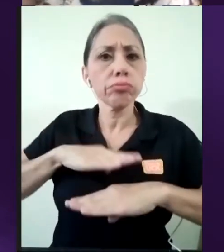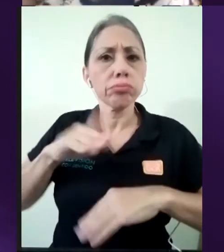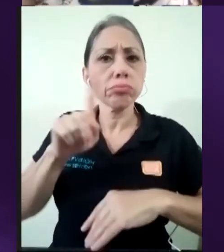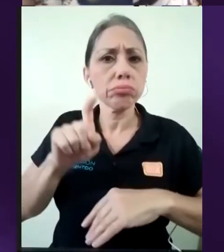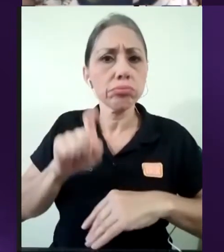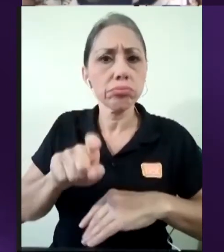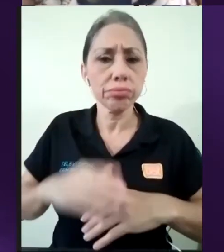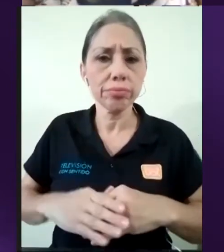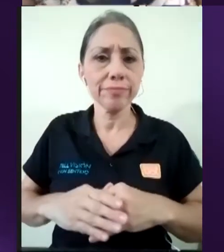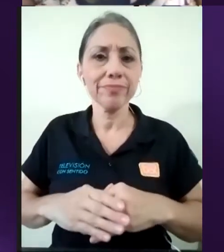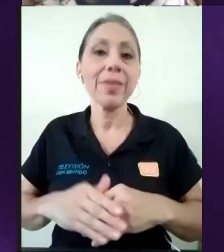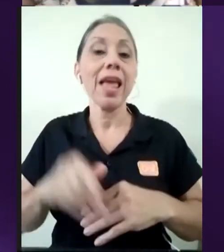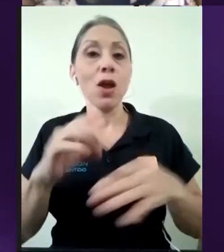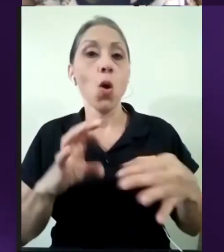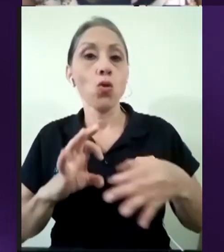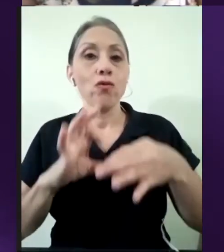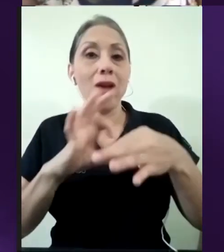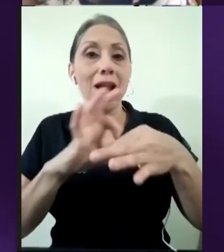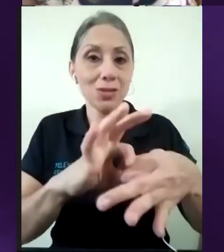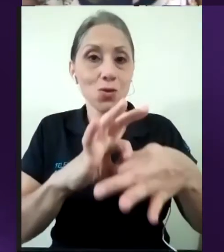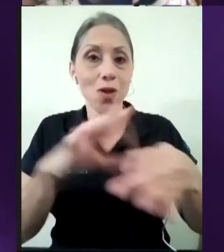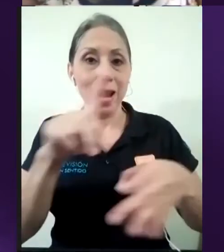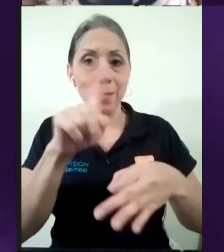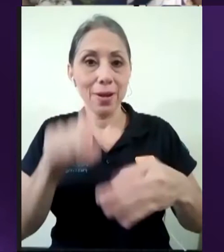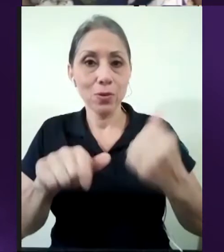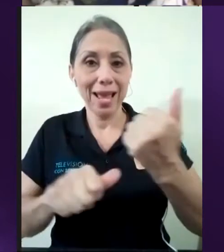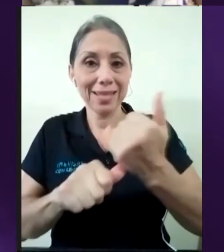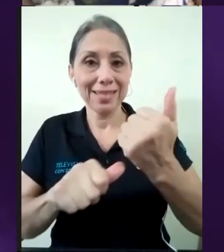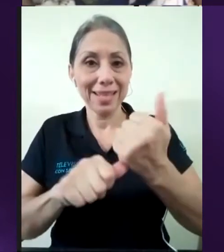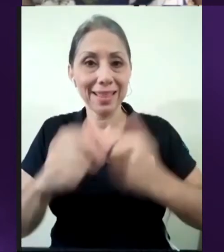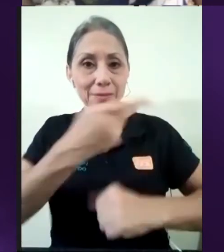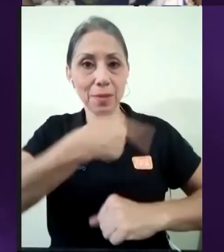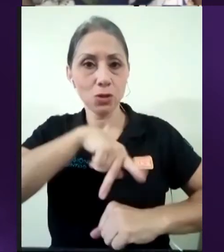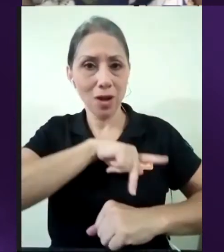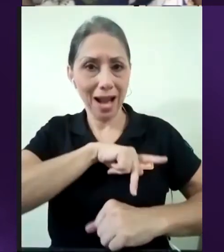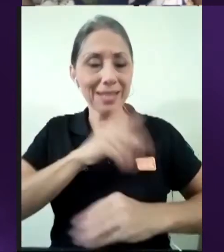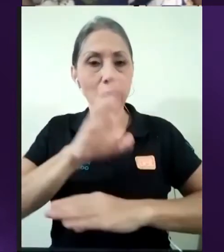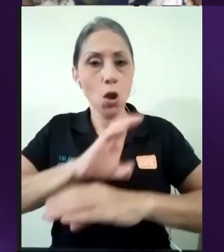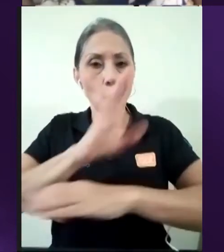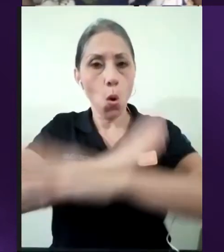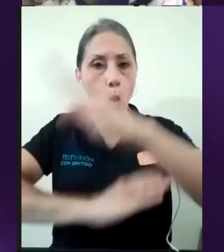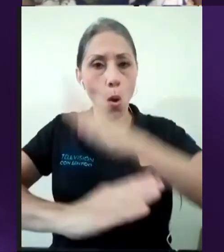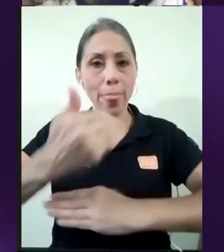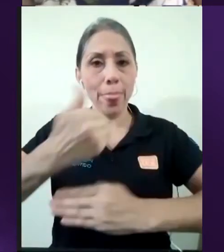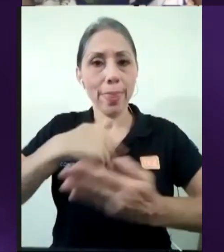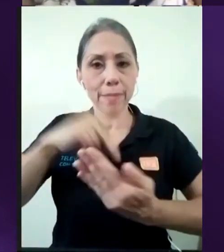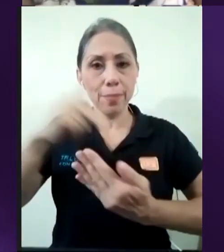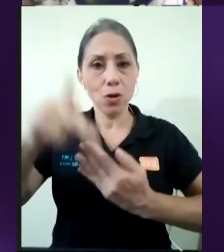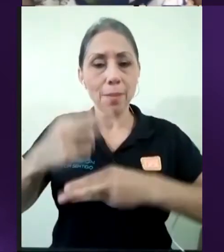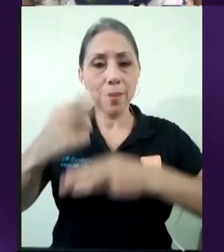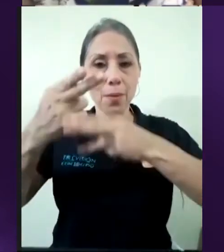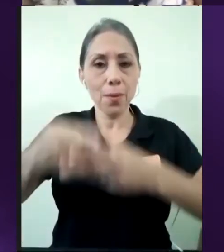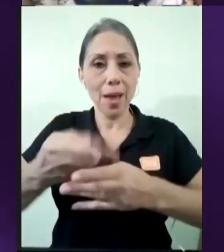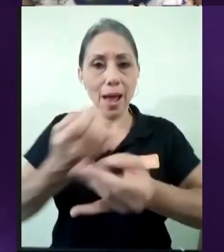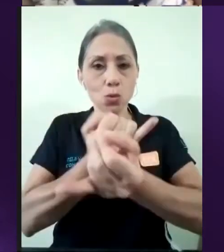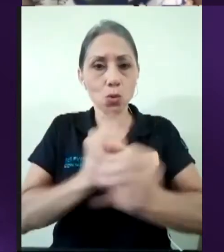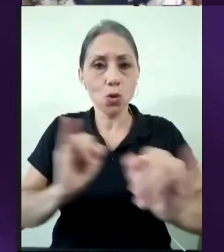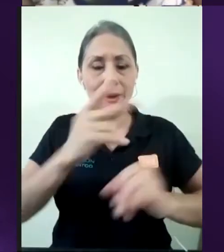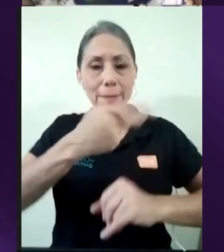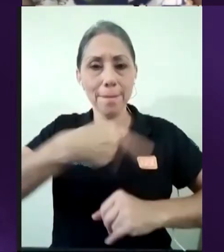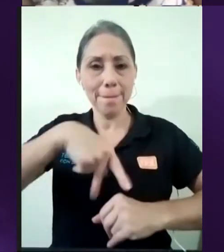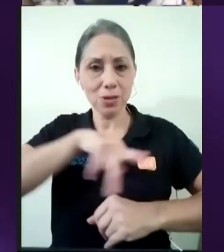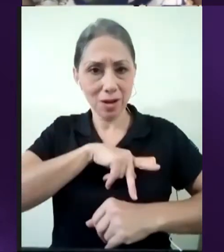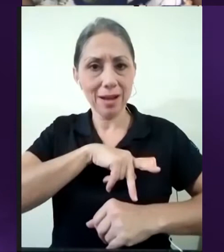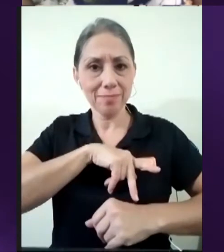la pregunta de los asistentes personales, el CONAPDIS tiene el programa de autonomía personal, que sí señala